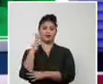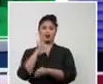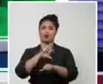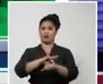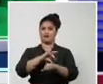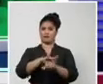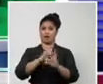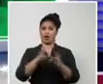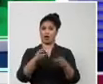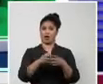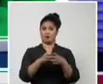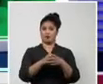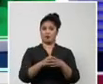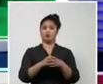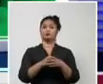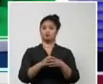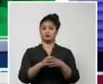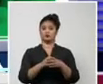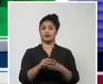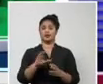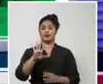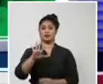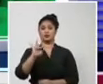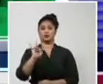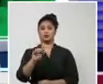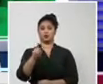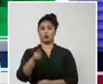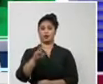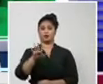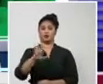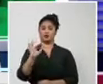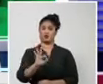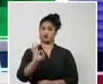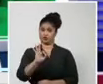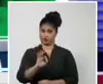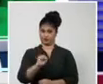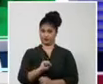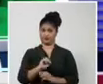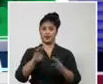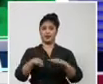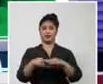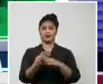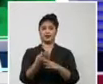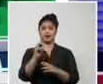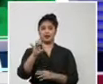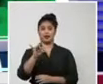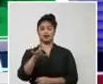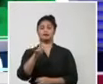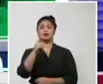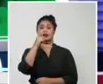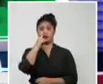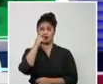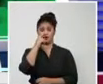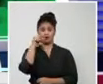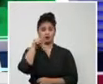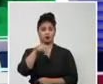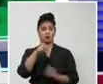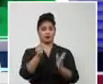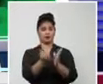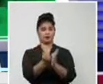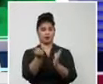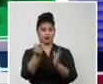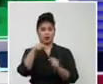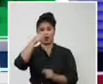57,5% desde el día 15 de noviembre, pues que se han diagnosticado en Cuba, pues ha estado vinculado